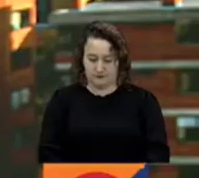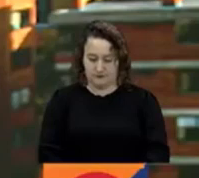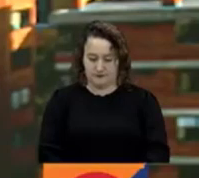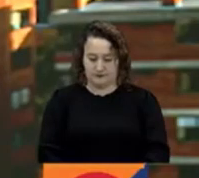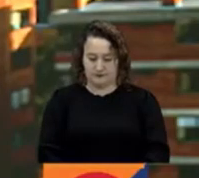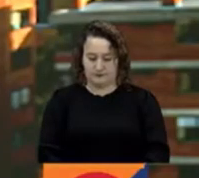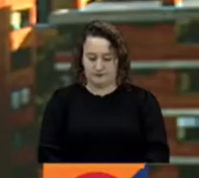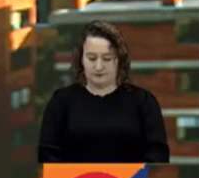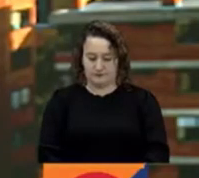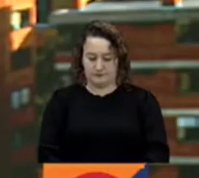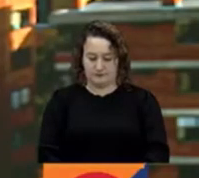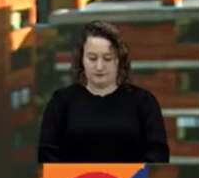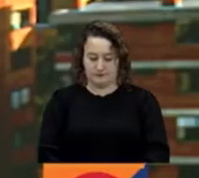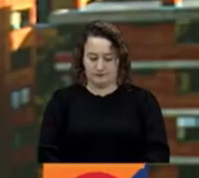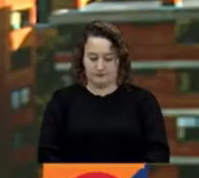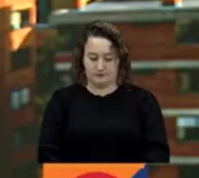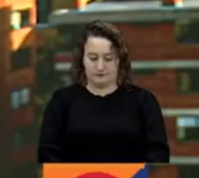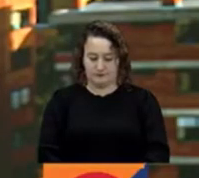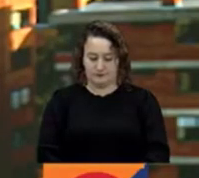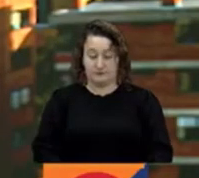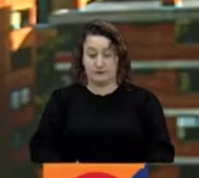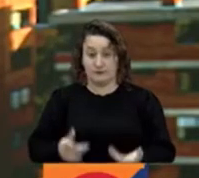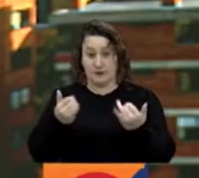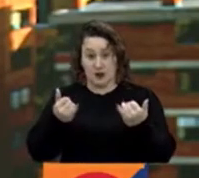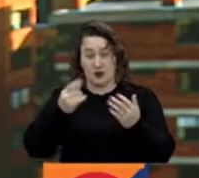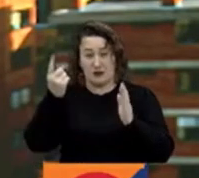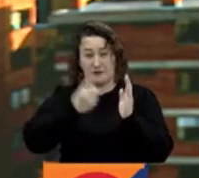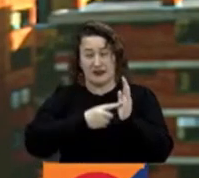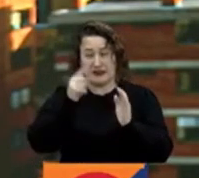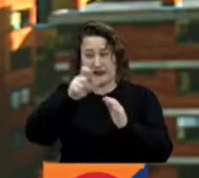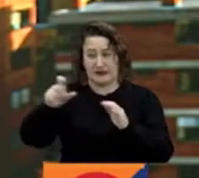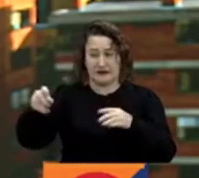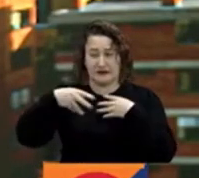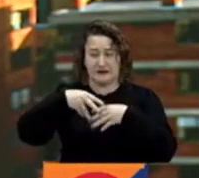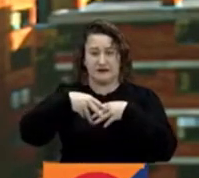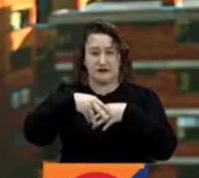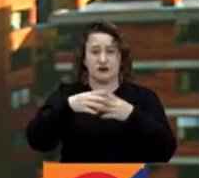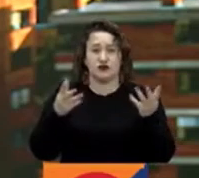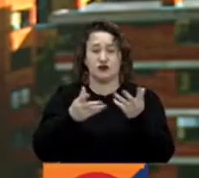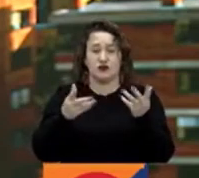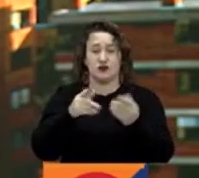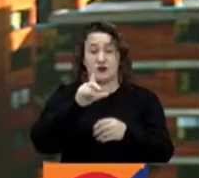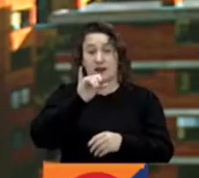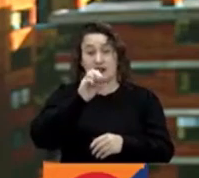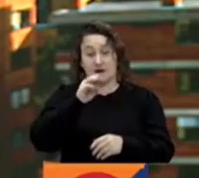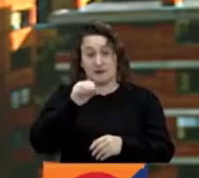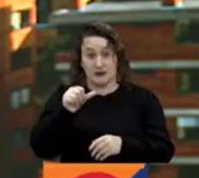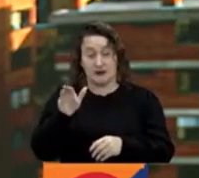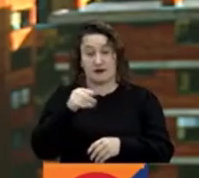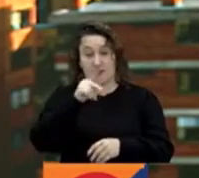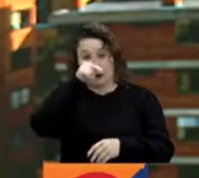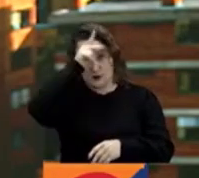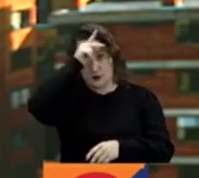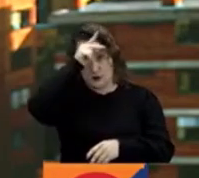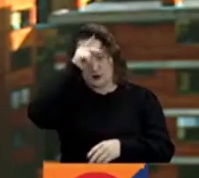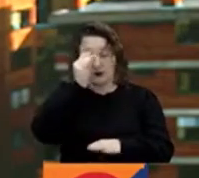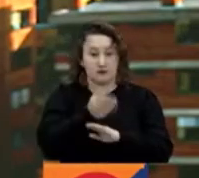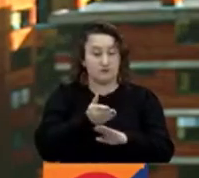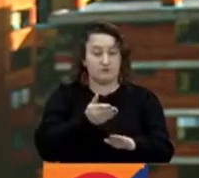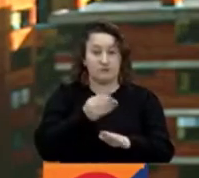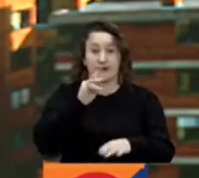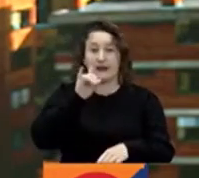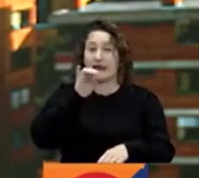A esta hora, miles de manifestantes se agolpan en Lima, Perú, para pedir la dimisión de la presidenta